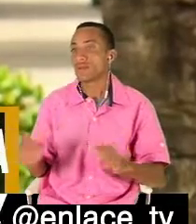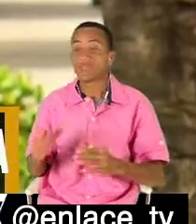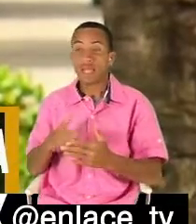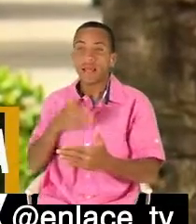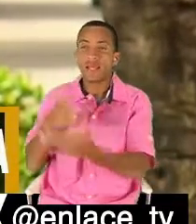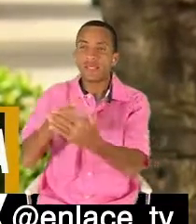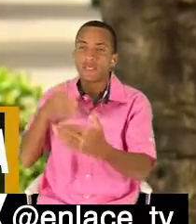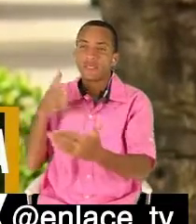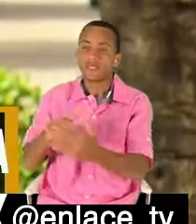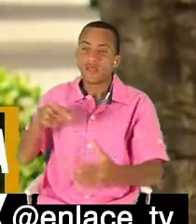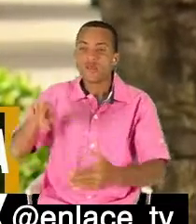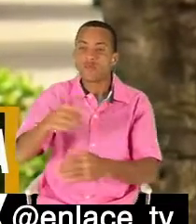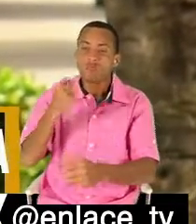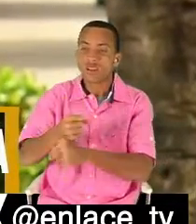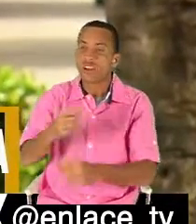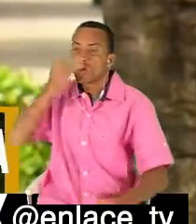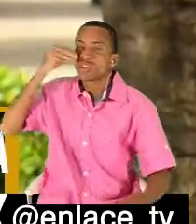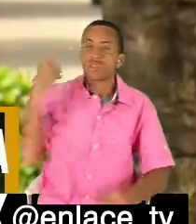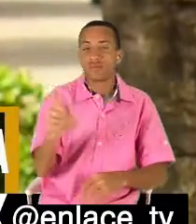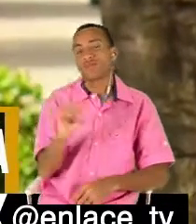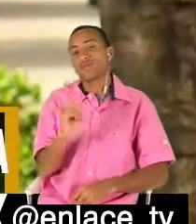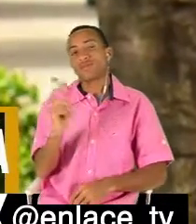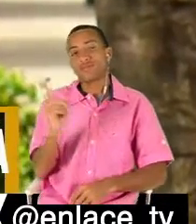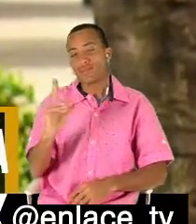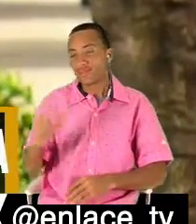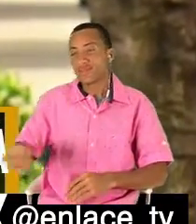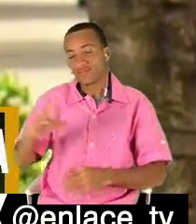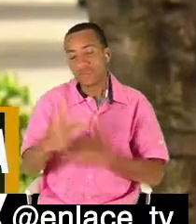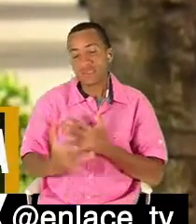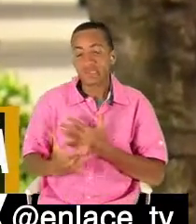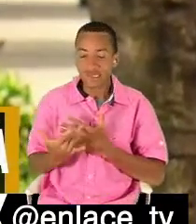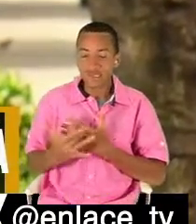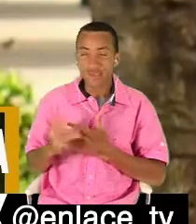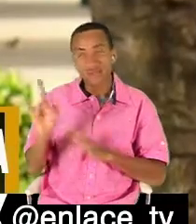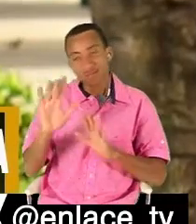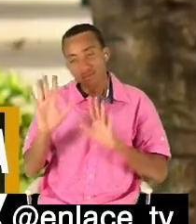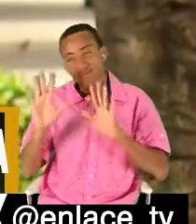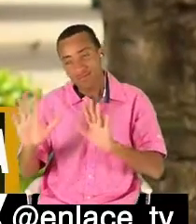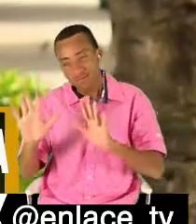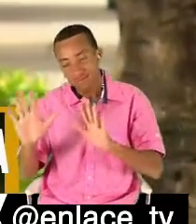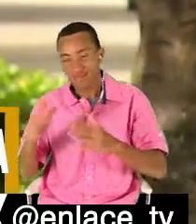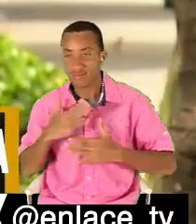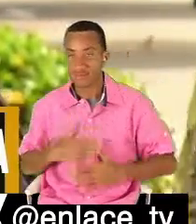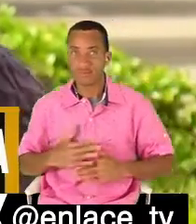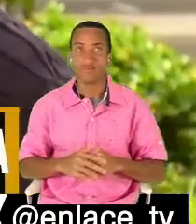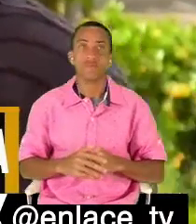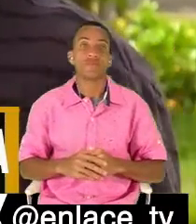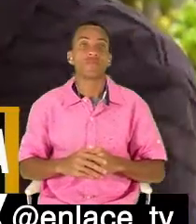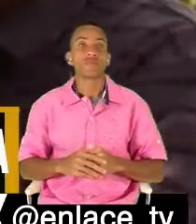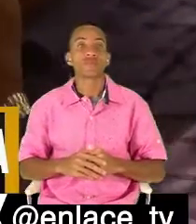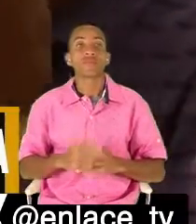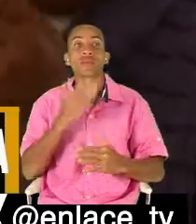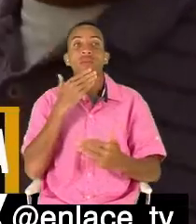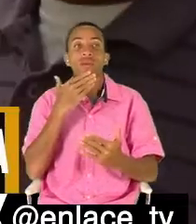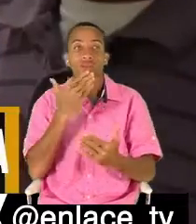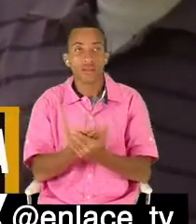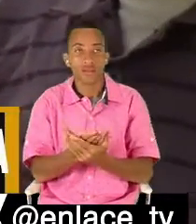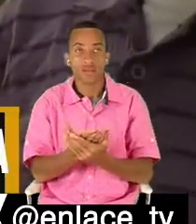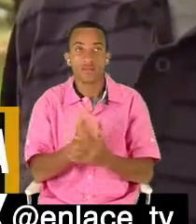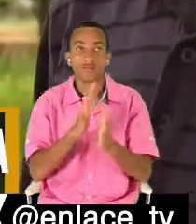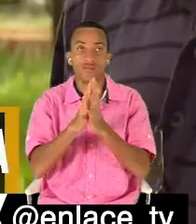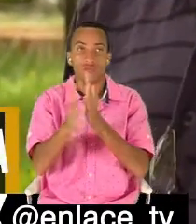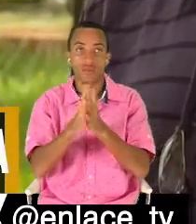ellos. ¿Qué es lo que queremos? Sensibilizar a la gente para que no siga sucediendo eso. Bueno, Rogelio, muchísimas gracias. Esta es pues la información que se registra